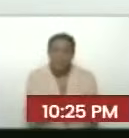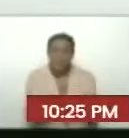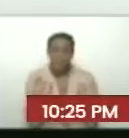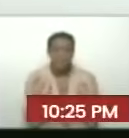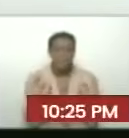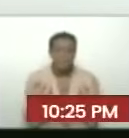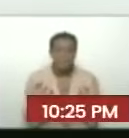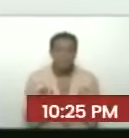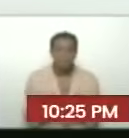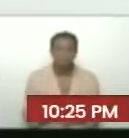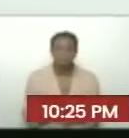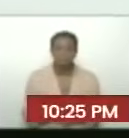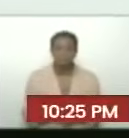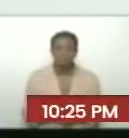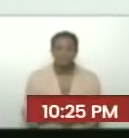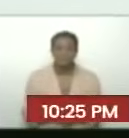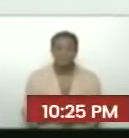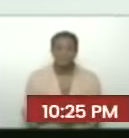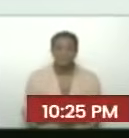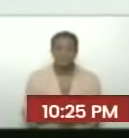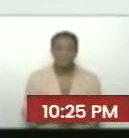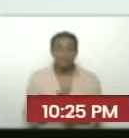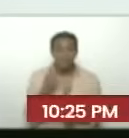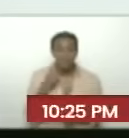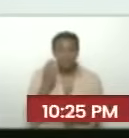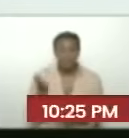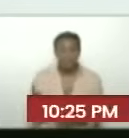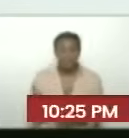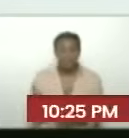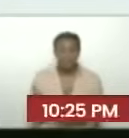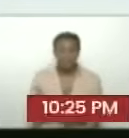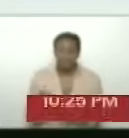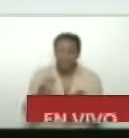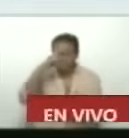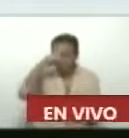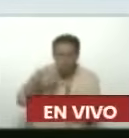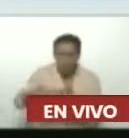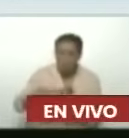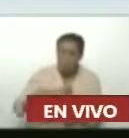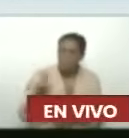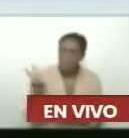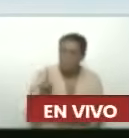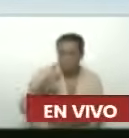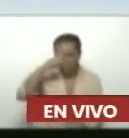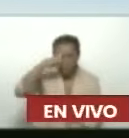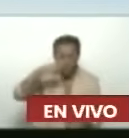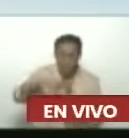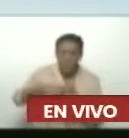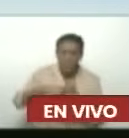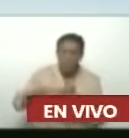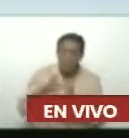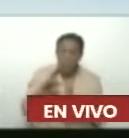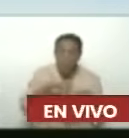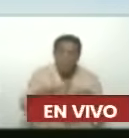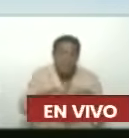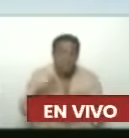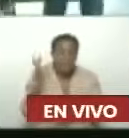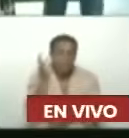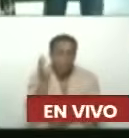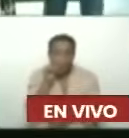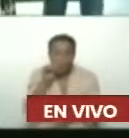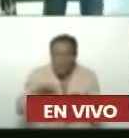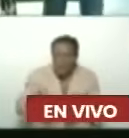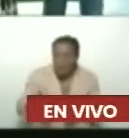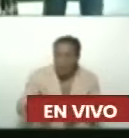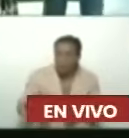siempre. Excelente, fíjate. Esto es lo que se llama lo afirmativo venezolano. En los niños y las niñas que van